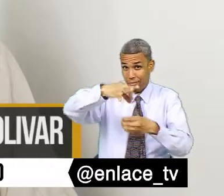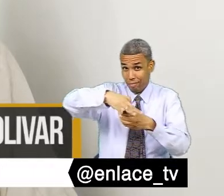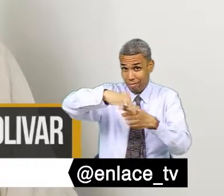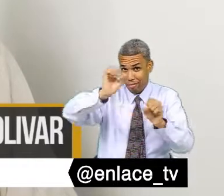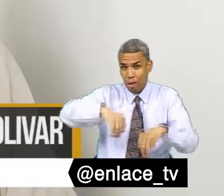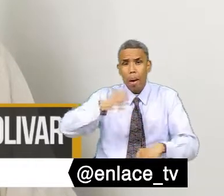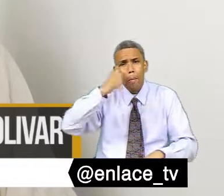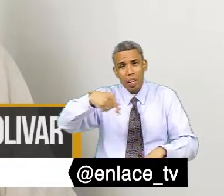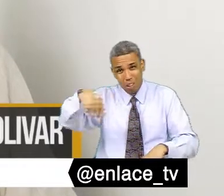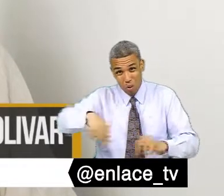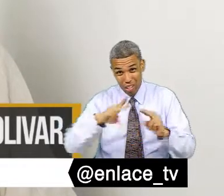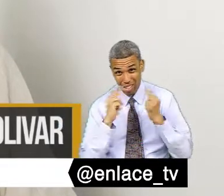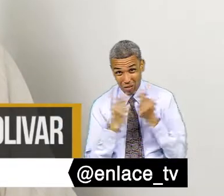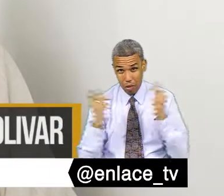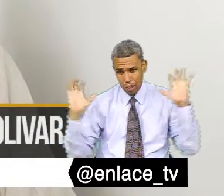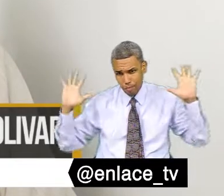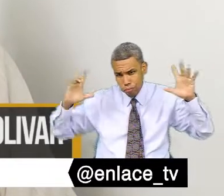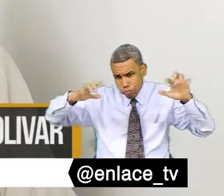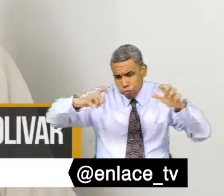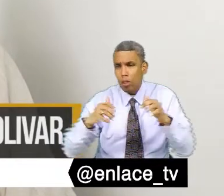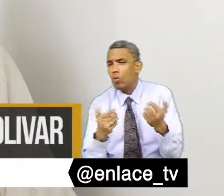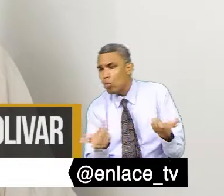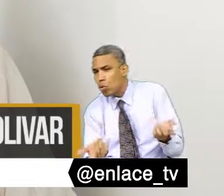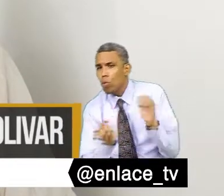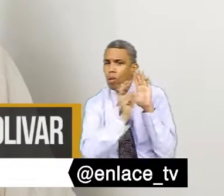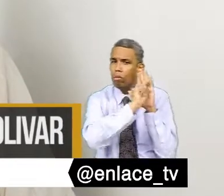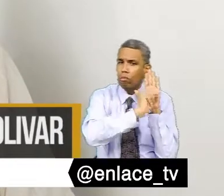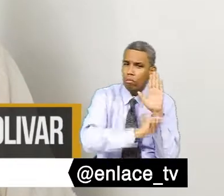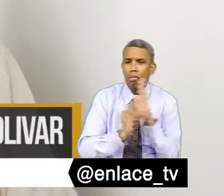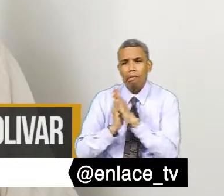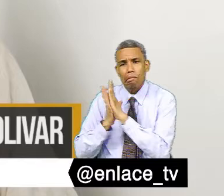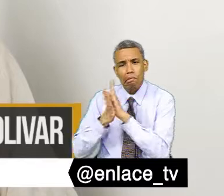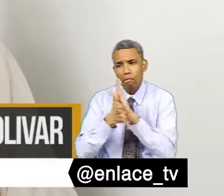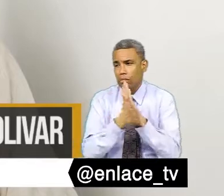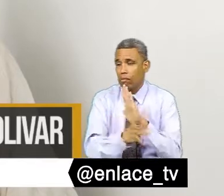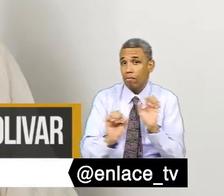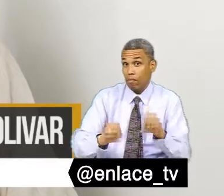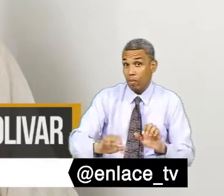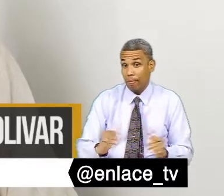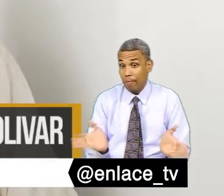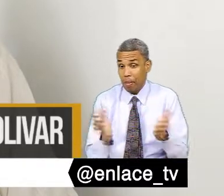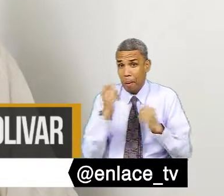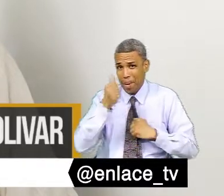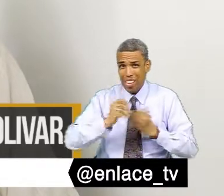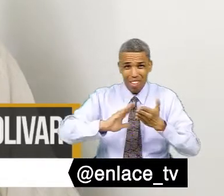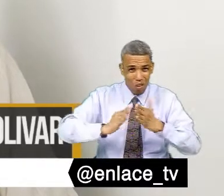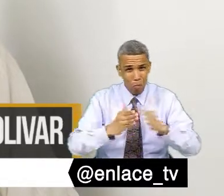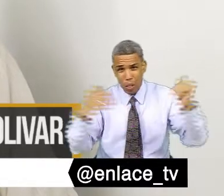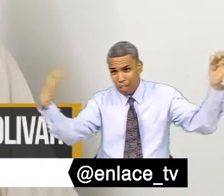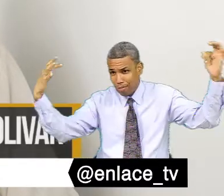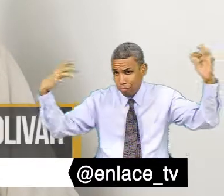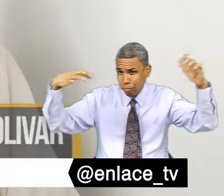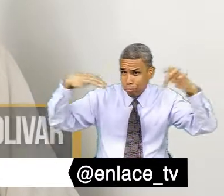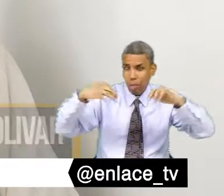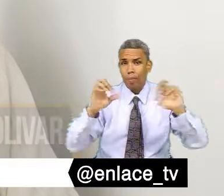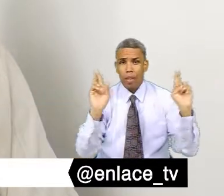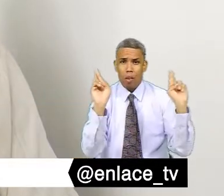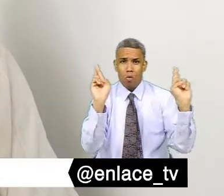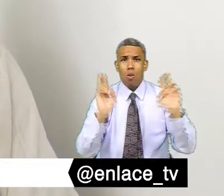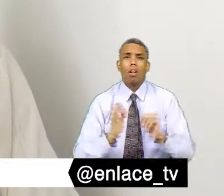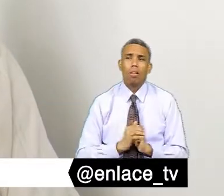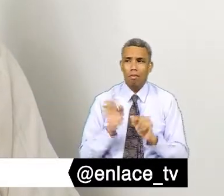asistencia importante, ya que estamos a punto de perder nosotros la personería jurídica. Espero que todos los habitantes vean este canal. Gracias a la